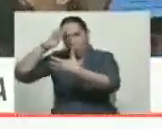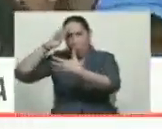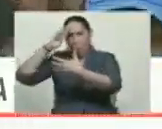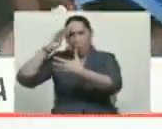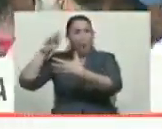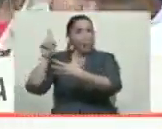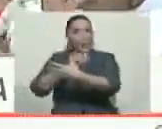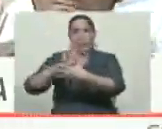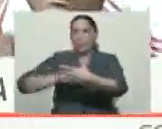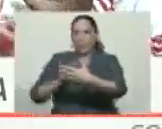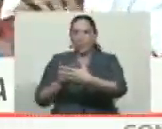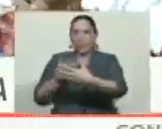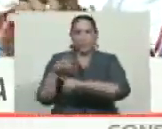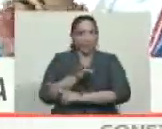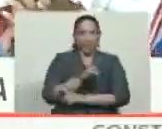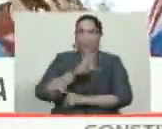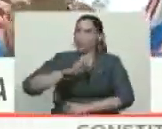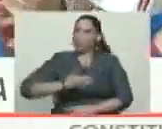podrán.